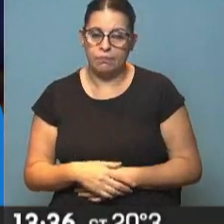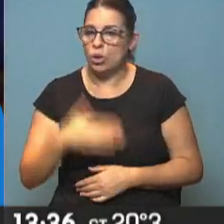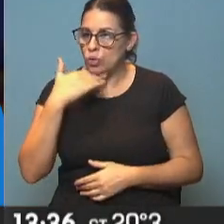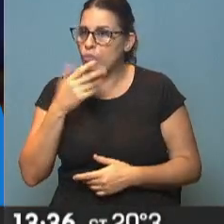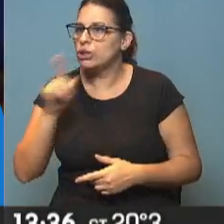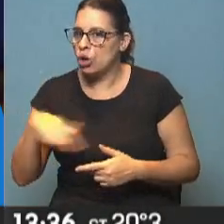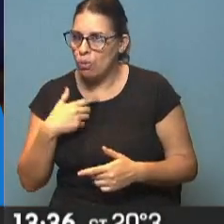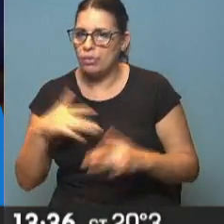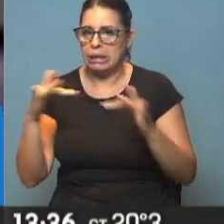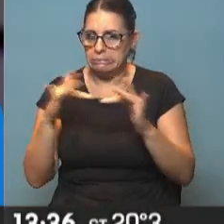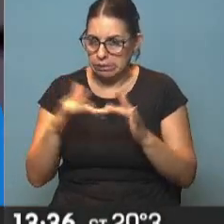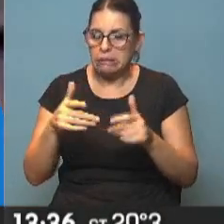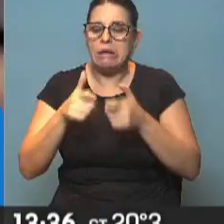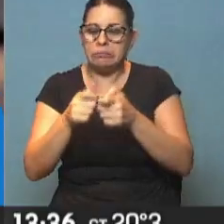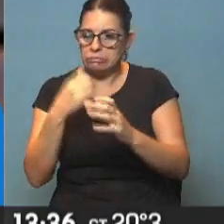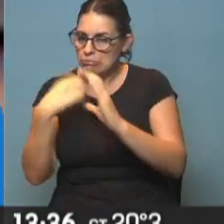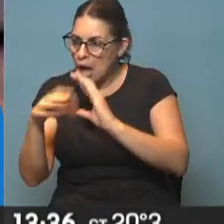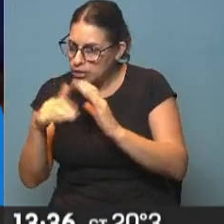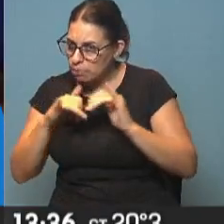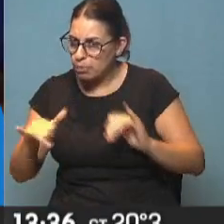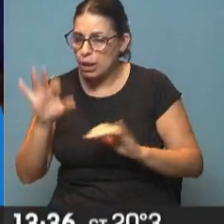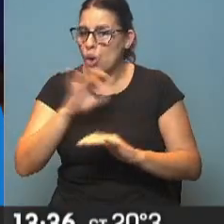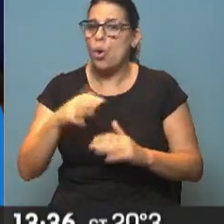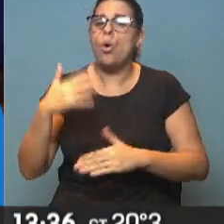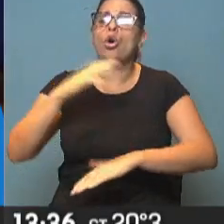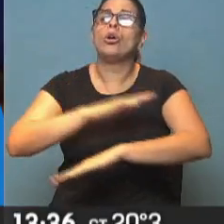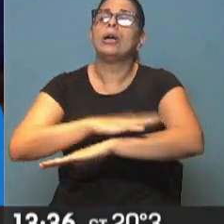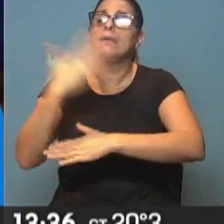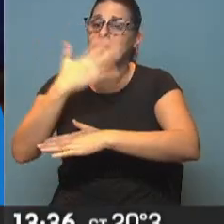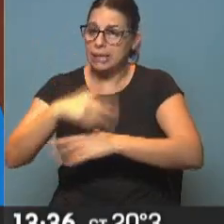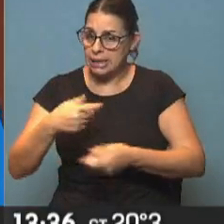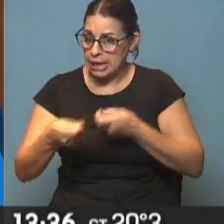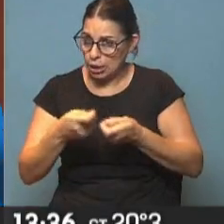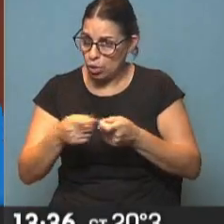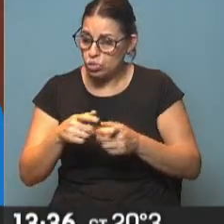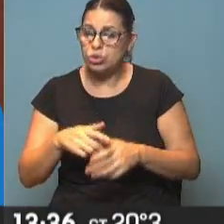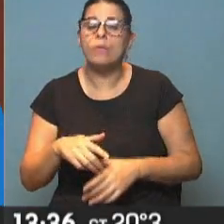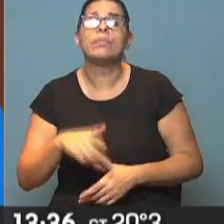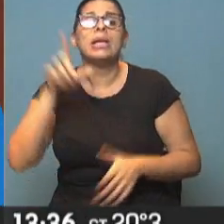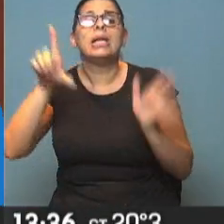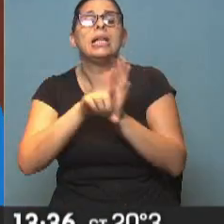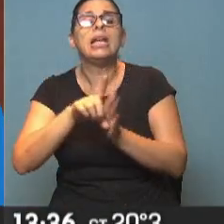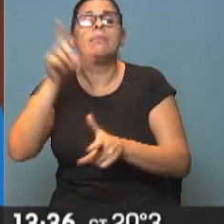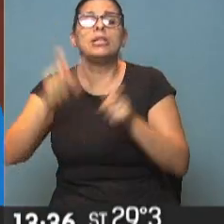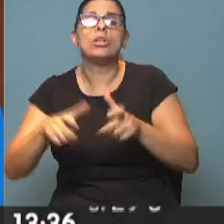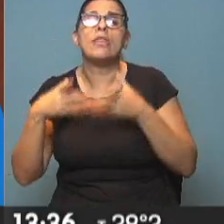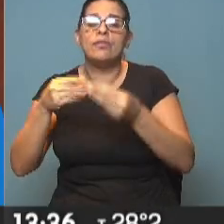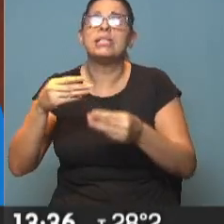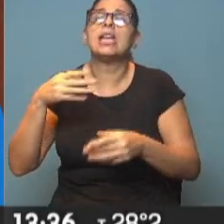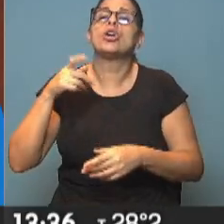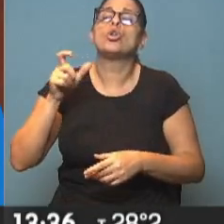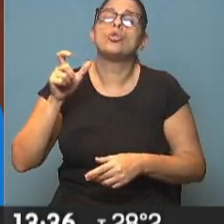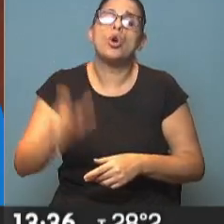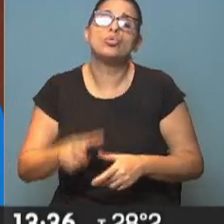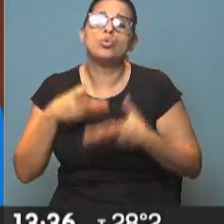vía web vía teléfono o en una vidriera eso constituye lo que la defensa del consumidor considera una oferta o